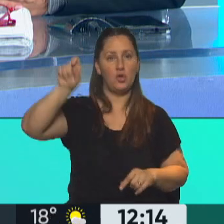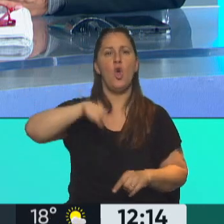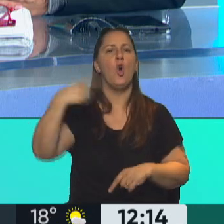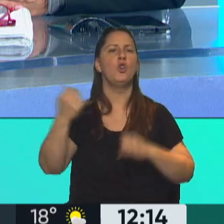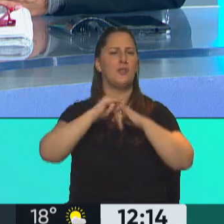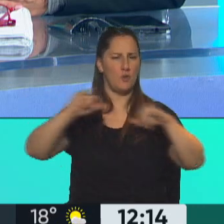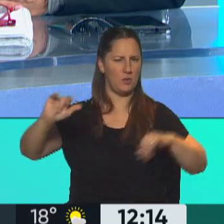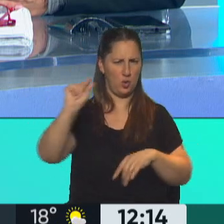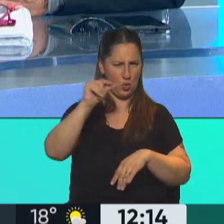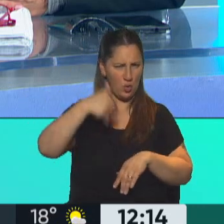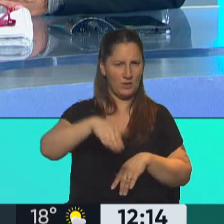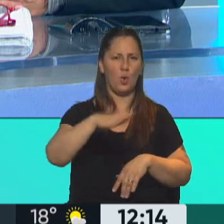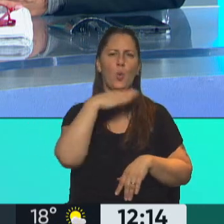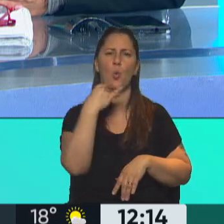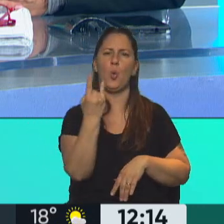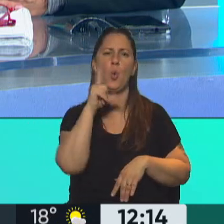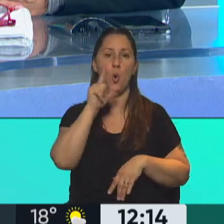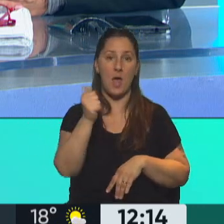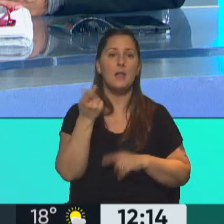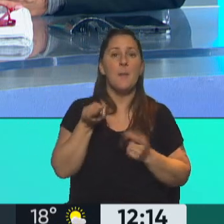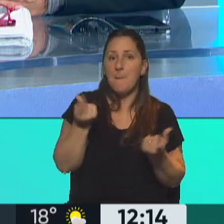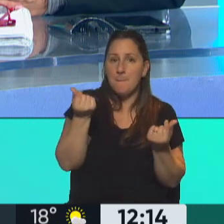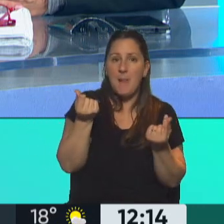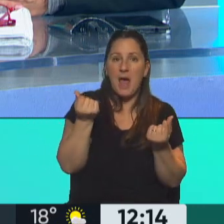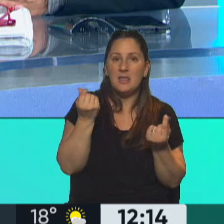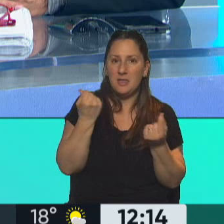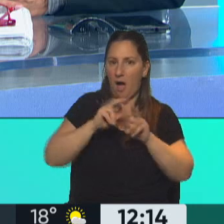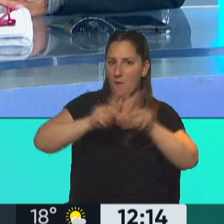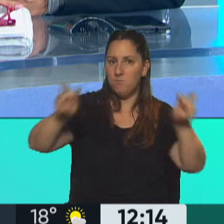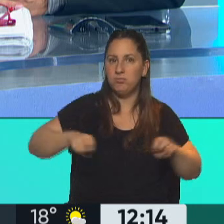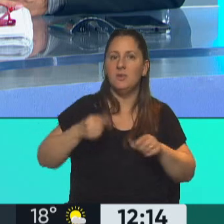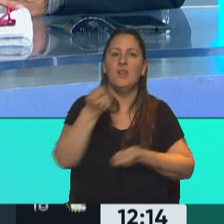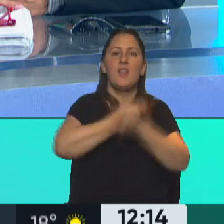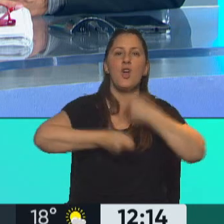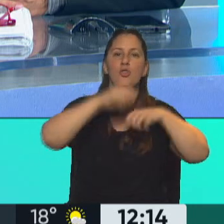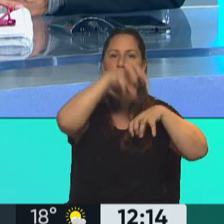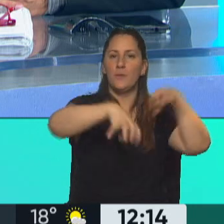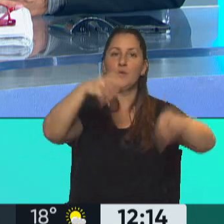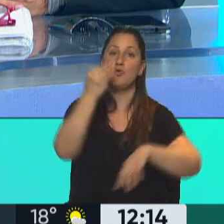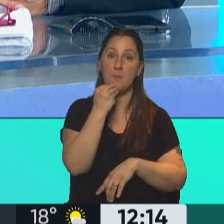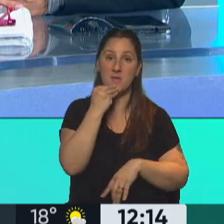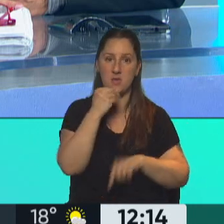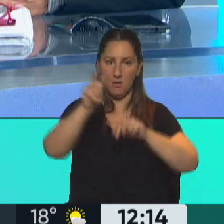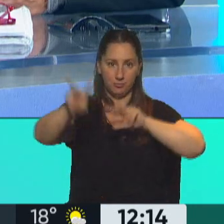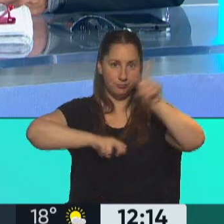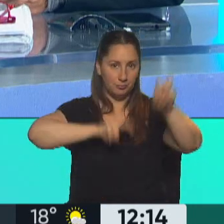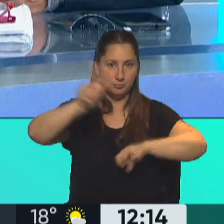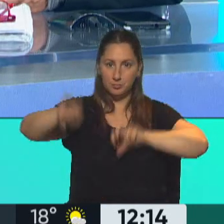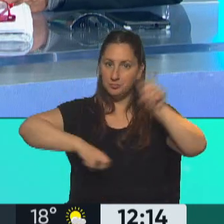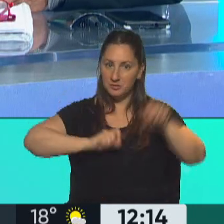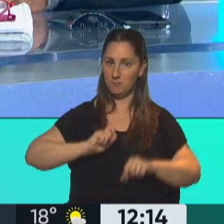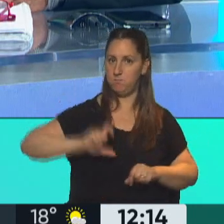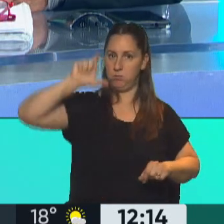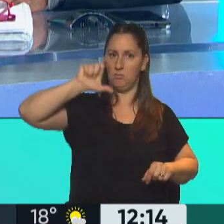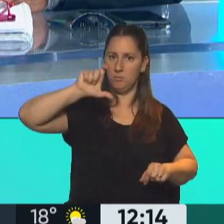hablando en un ratito también con Julia Estrada, la rentabilidad de las empresas alimenticias, ¿no? Que bueno, evidentemente han aumentado considerablemente sus ganancias